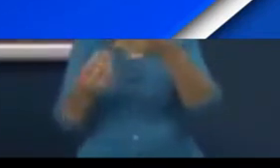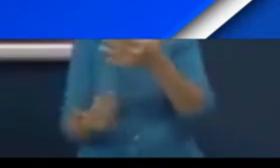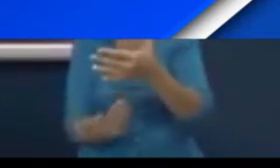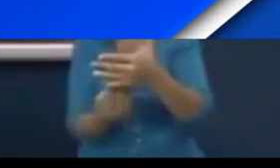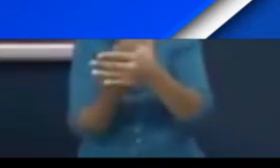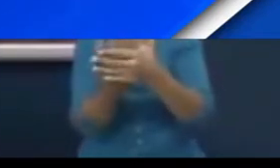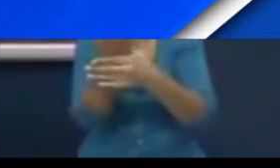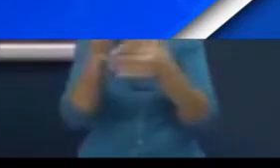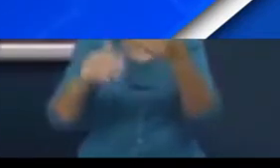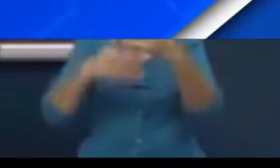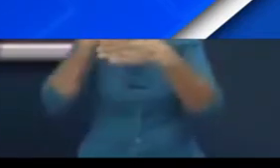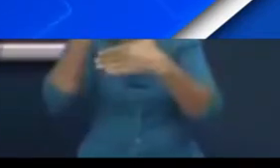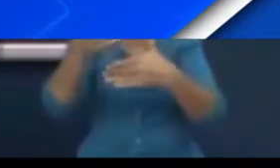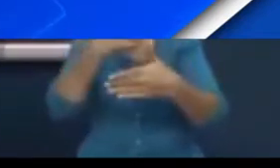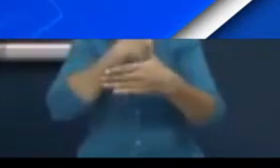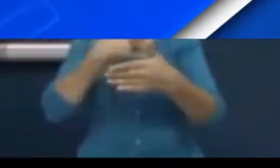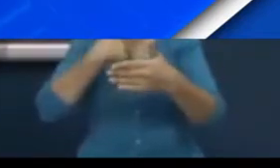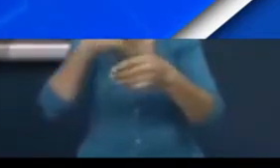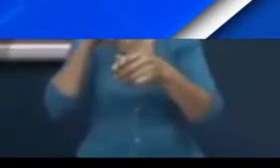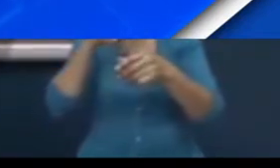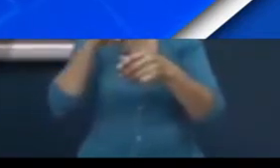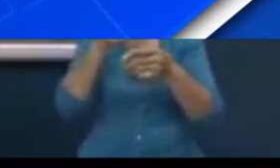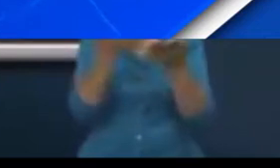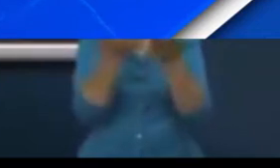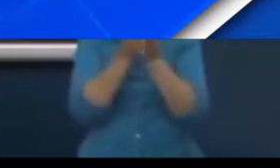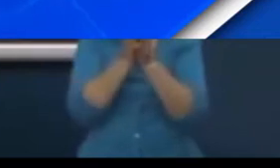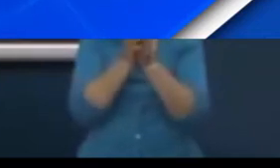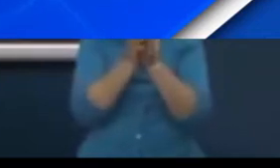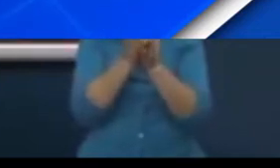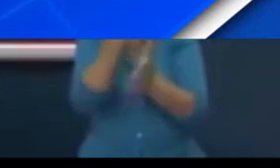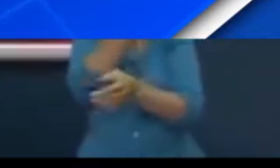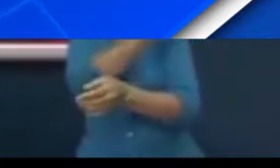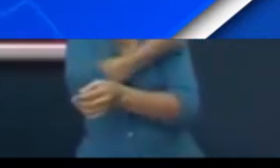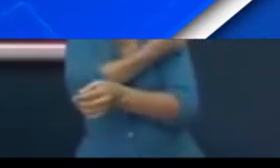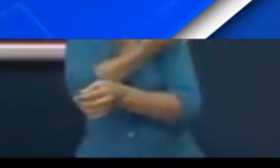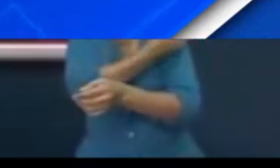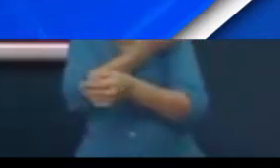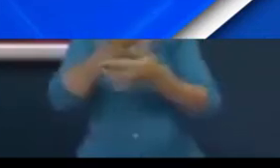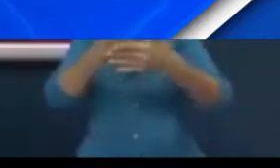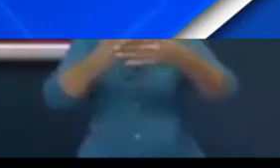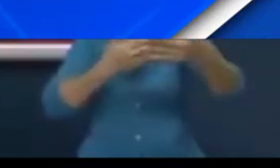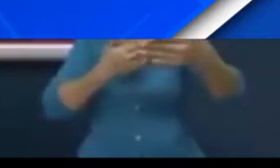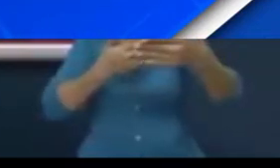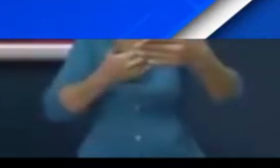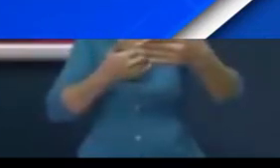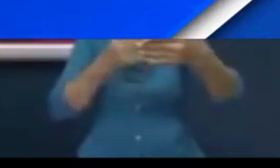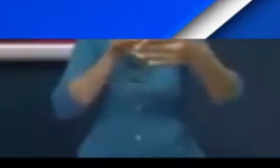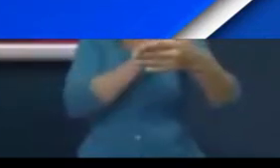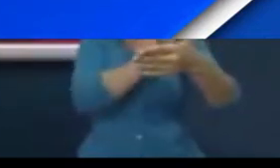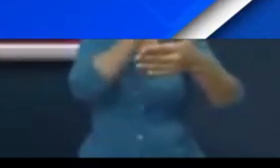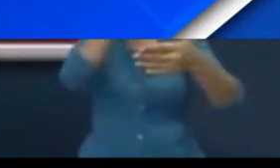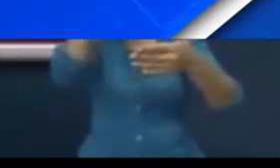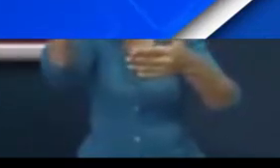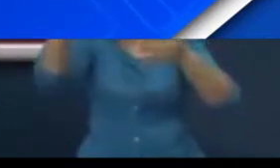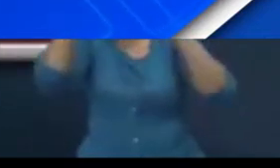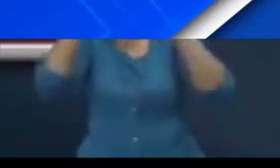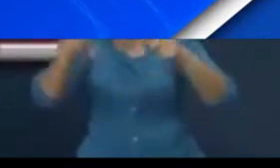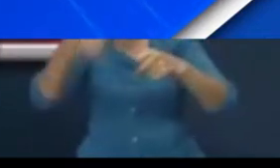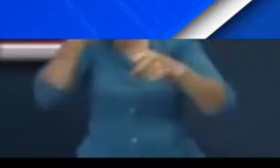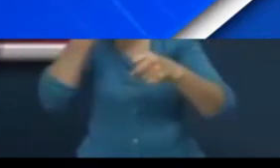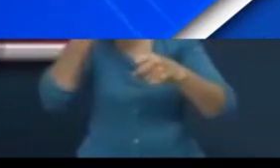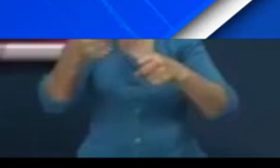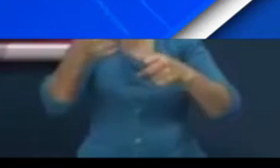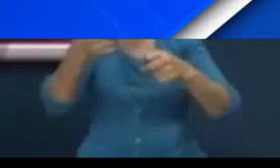con su para cuando salís del país que alguien te pide que lleves un certificado de especial además de tu tarjeta se le puede garantizar